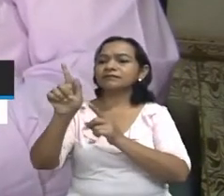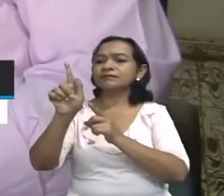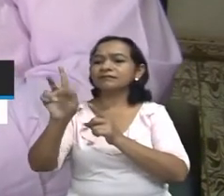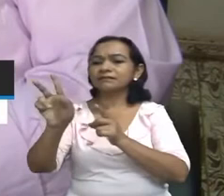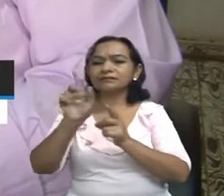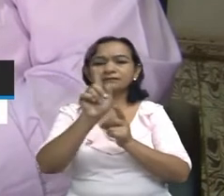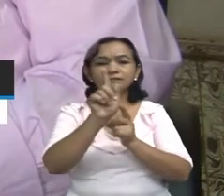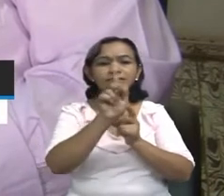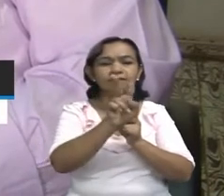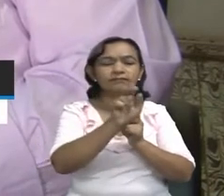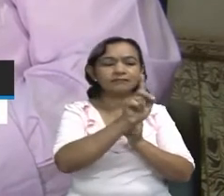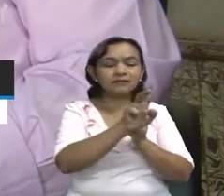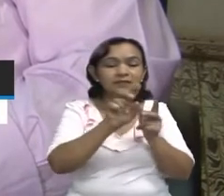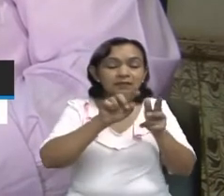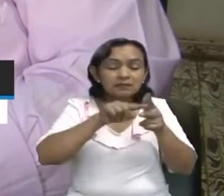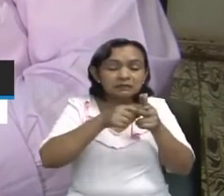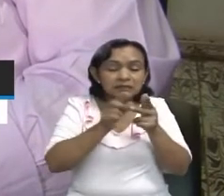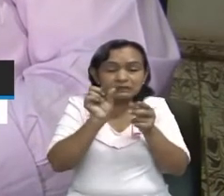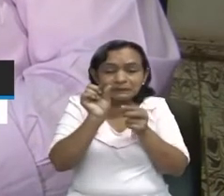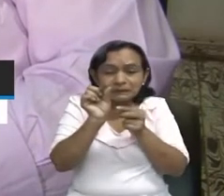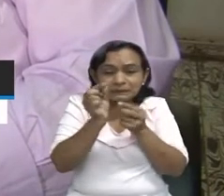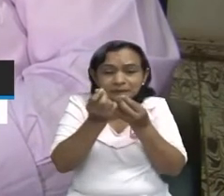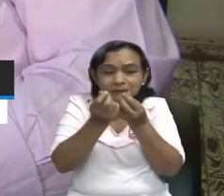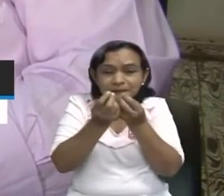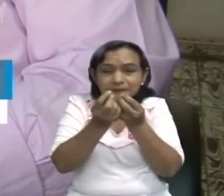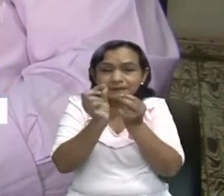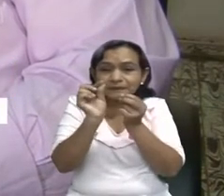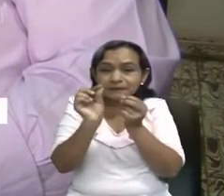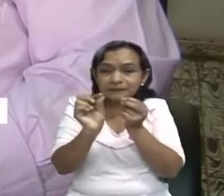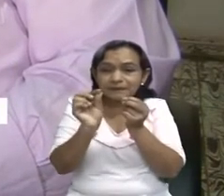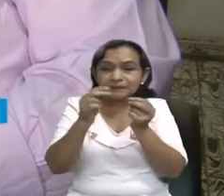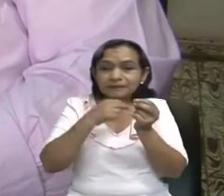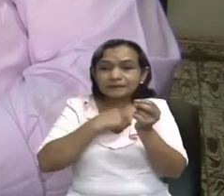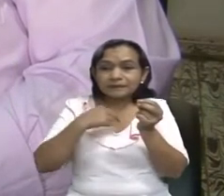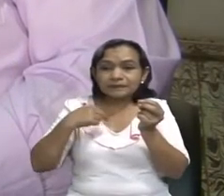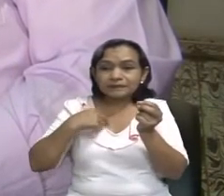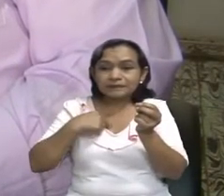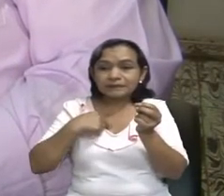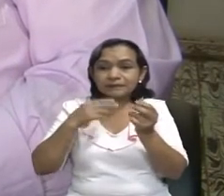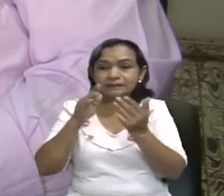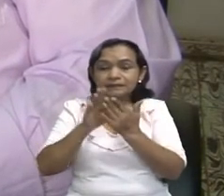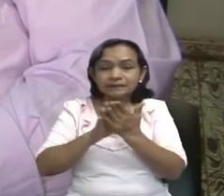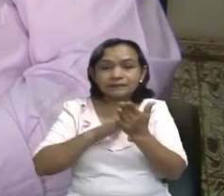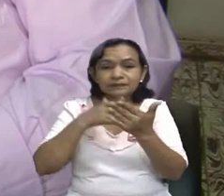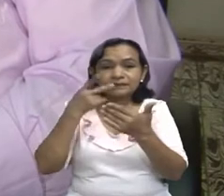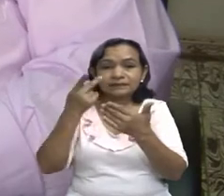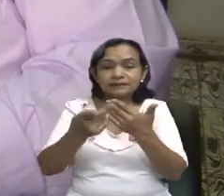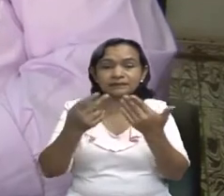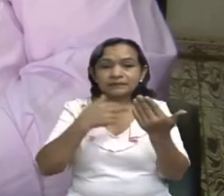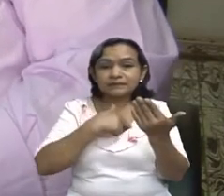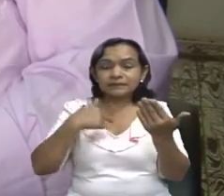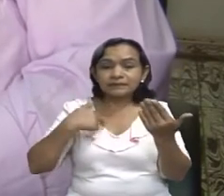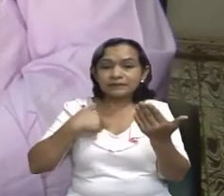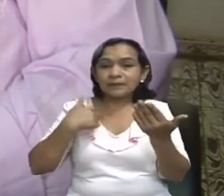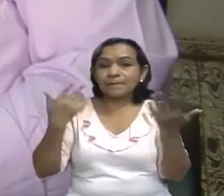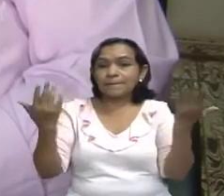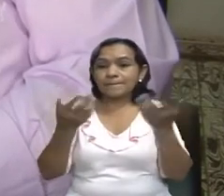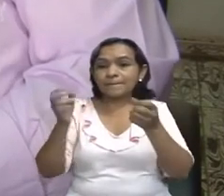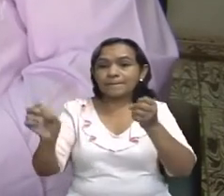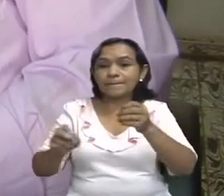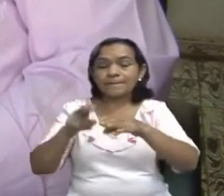a trabajar con las uñas, a hacernos de programas enlatados de producción